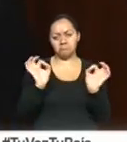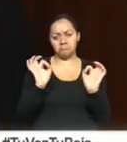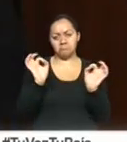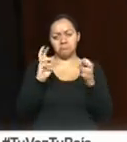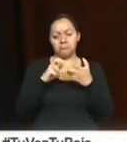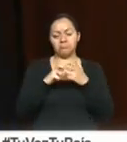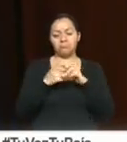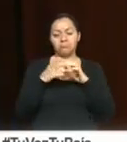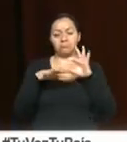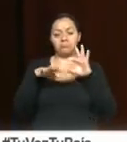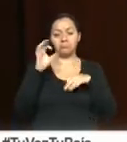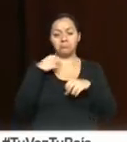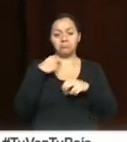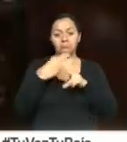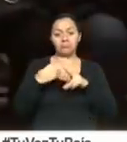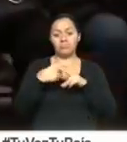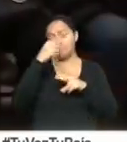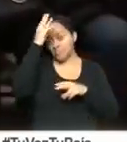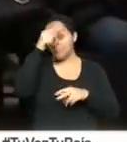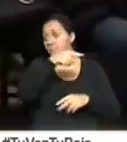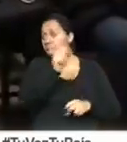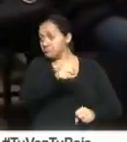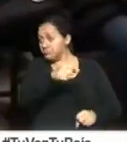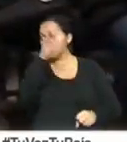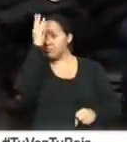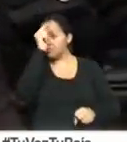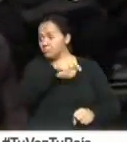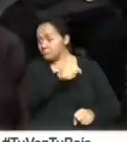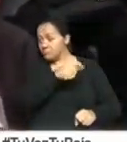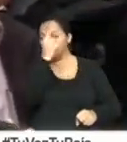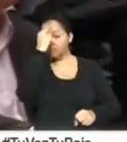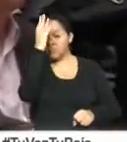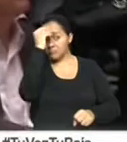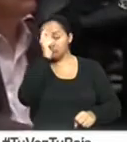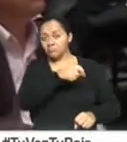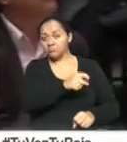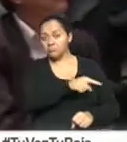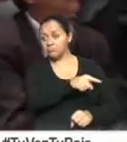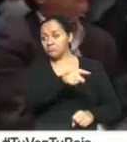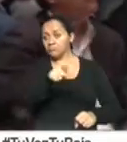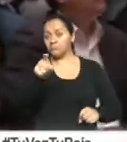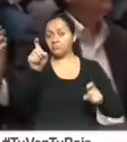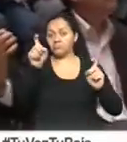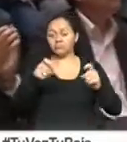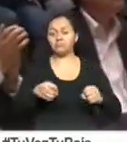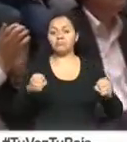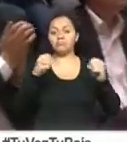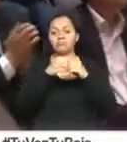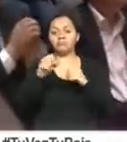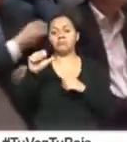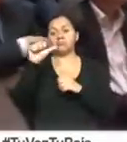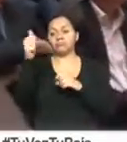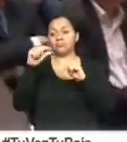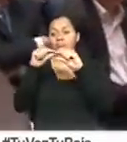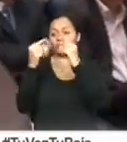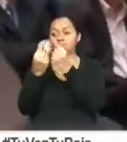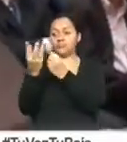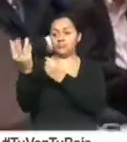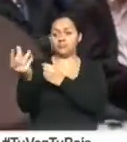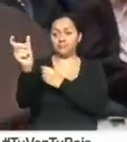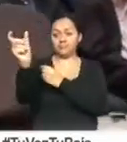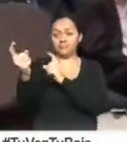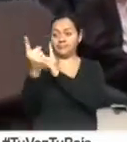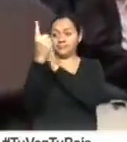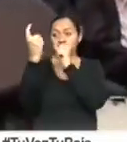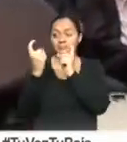que se toma mi nombre, sea quien sea, y eso va a responder probablemente otro buen grupo de preguntas, ojalá para